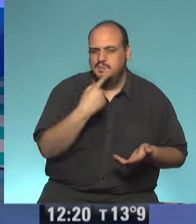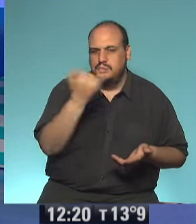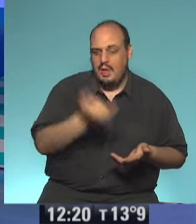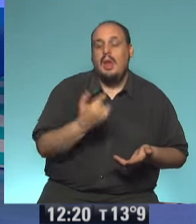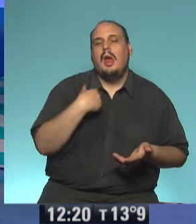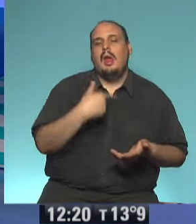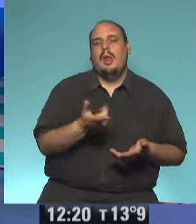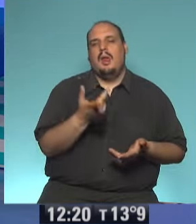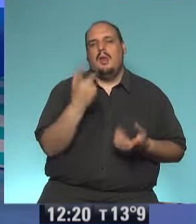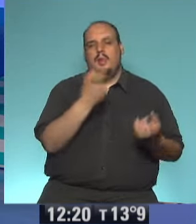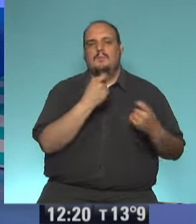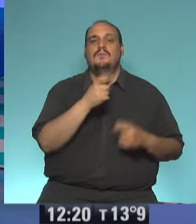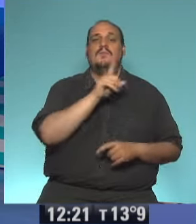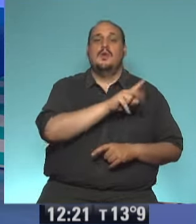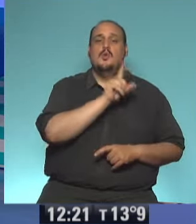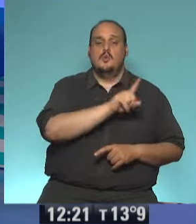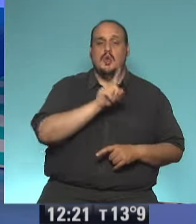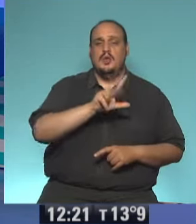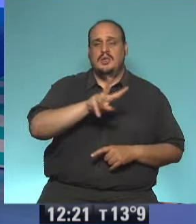de ver si lo que hicimos quedó claro. Entra al